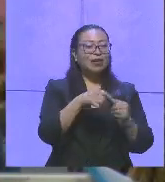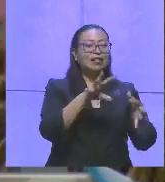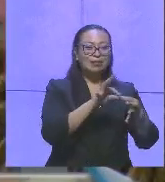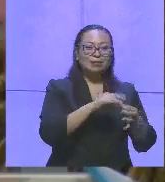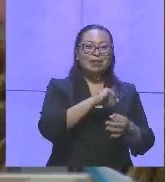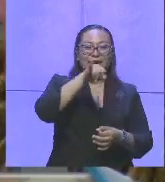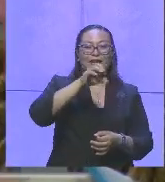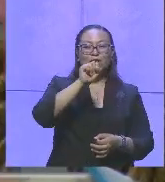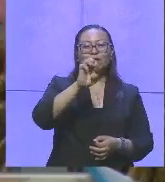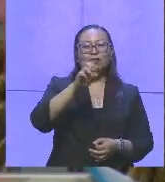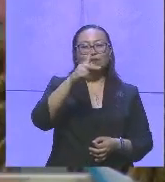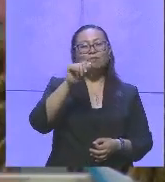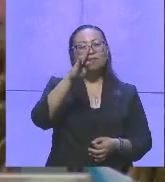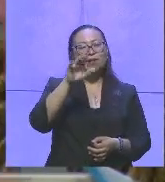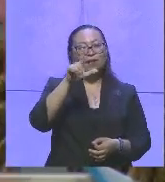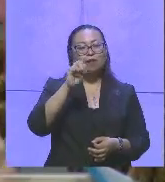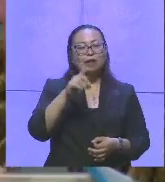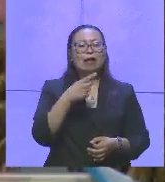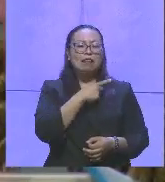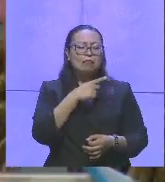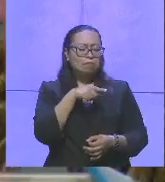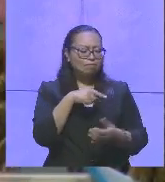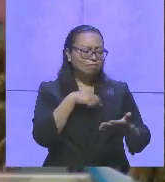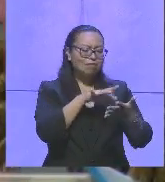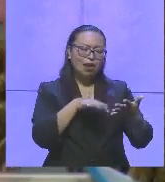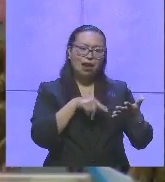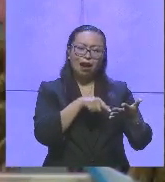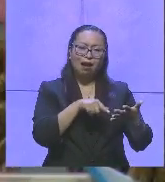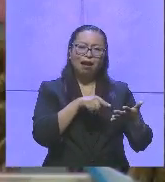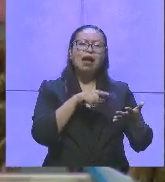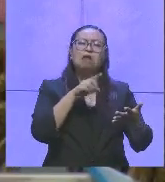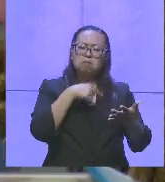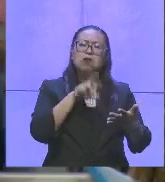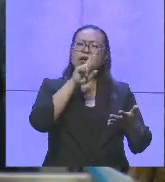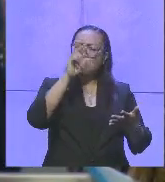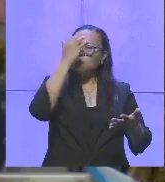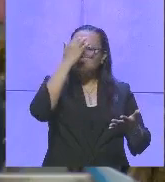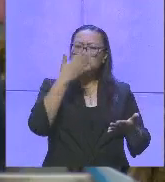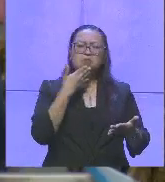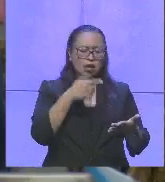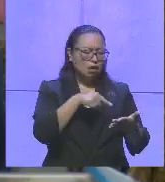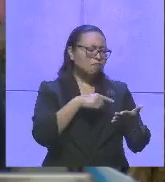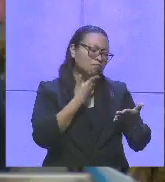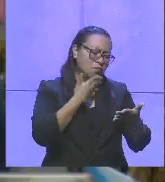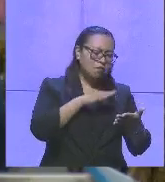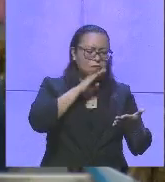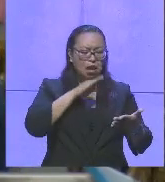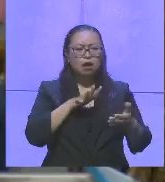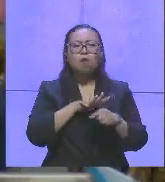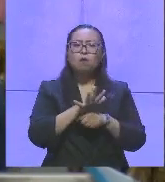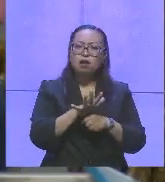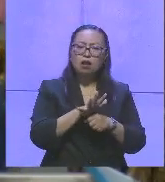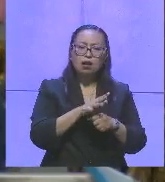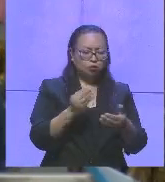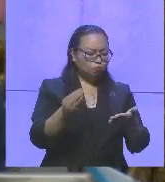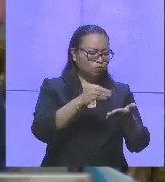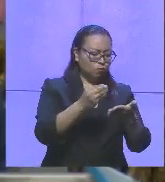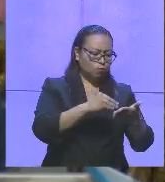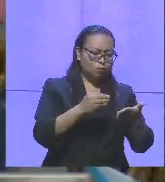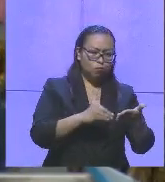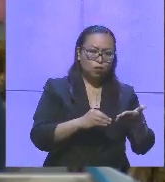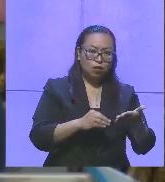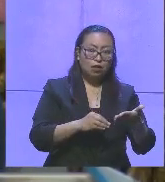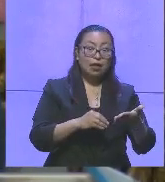críticas, reconociendo lo que se hace bien, pero siendo duros también con lo que se hace mal, pero también tiene que venir desde los